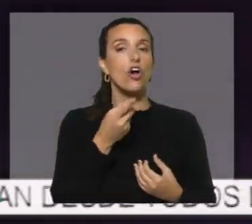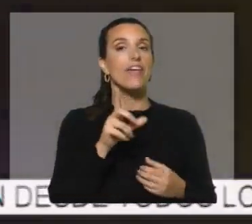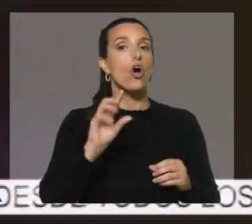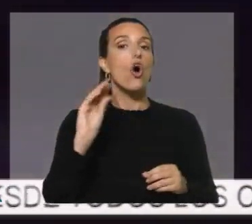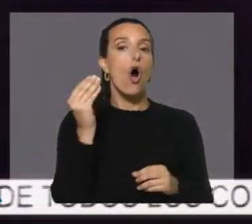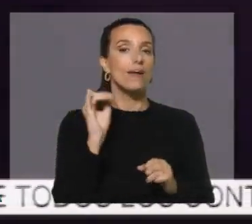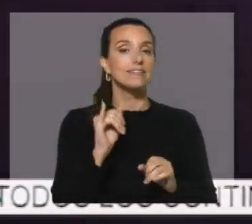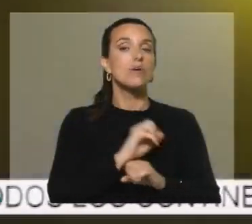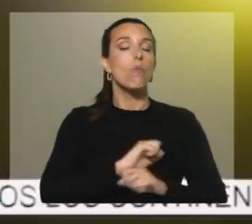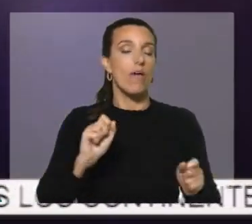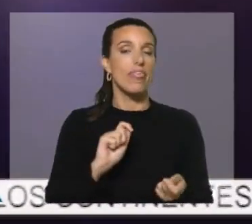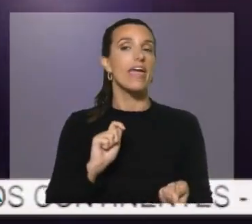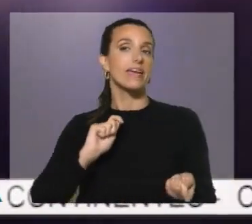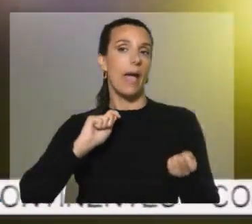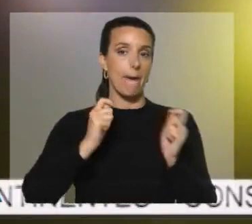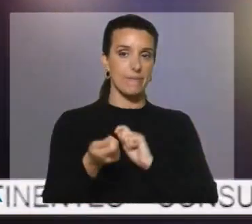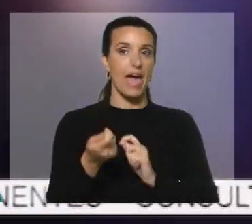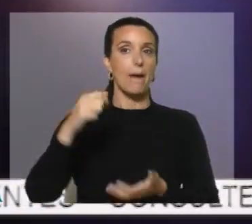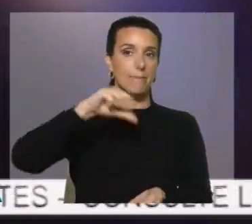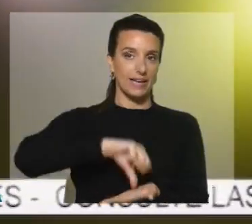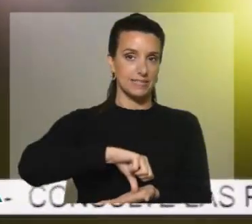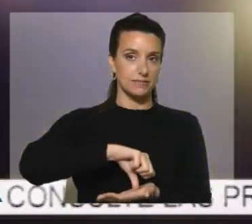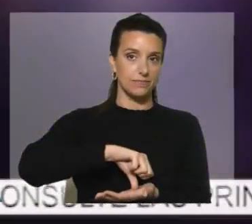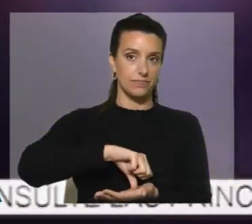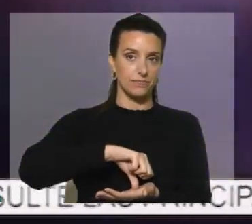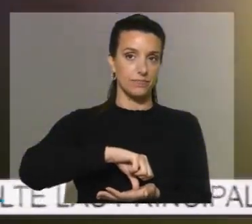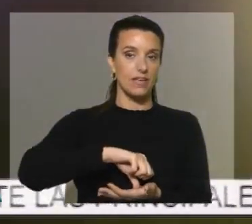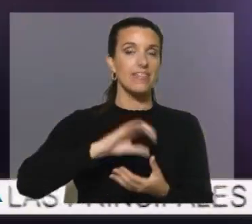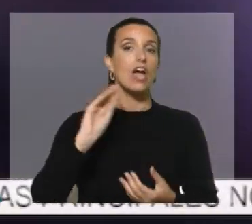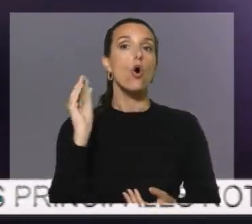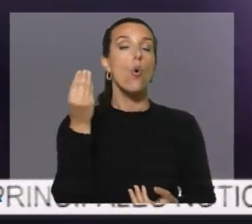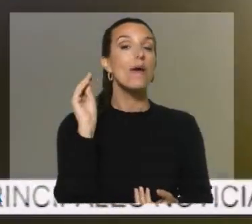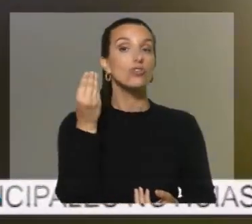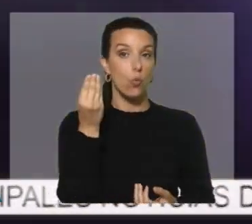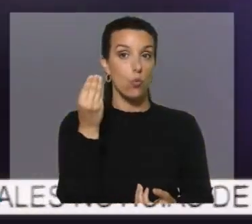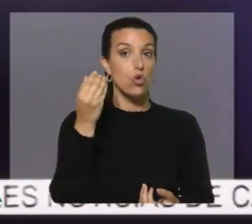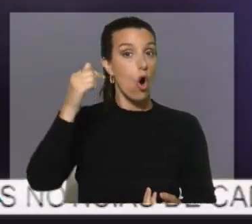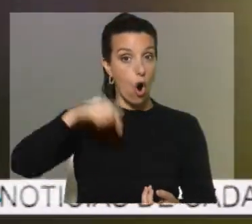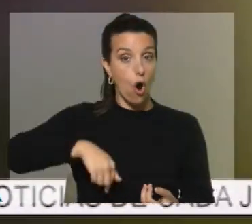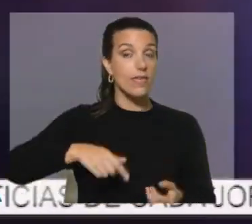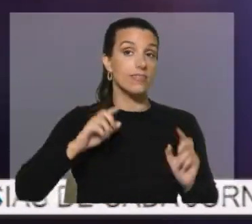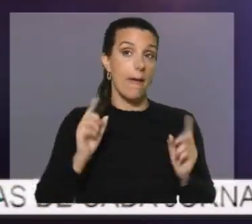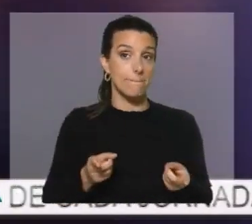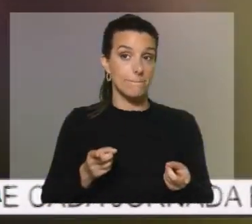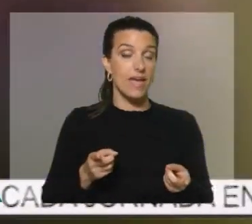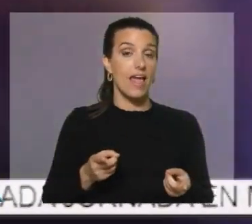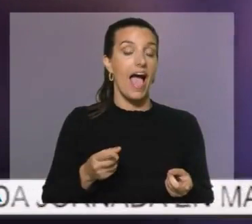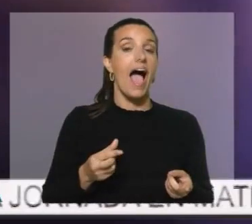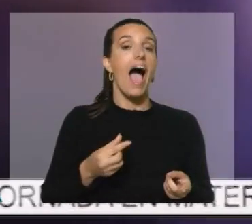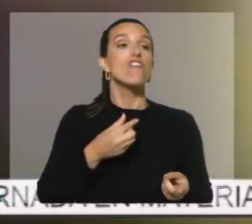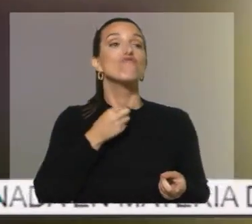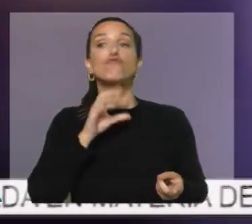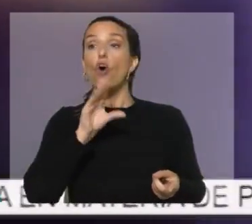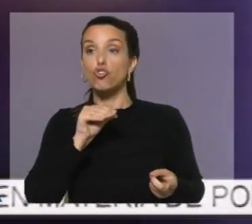sí puede cambiar a un país de que la juventud hoy en día también tiene voz y tiene